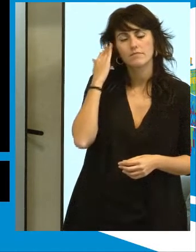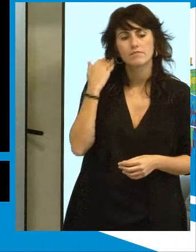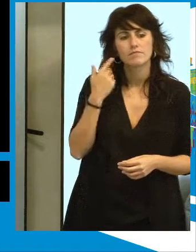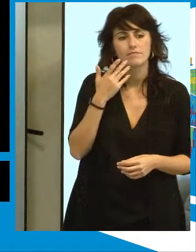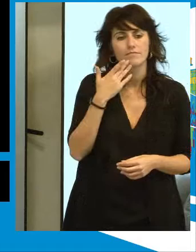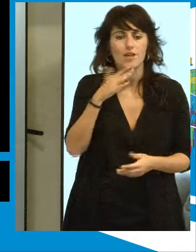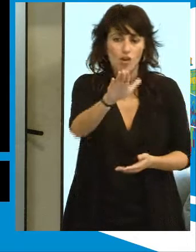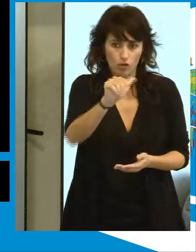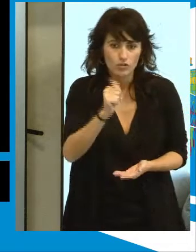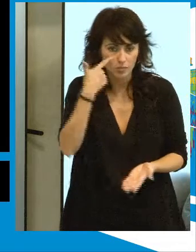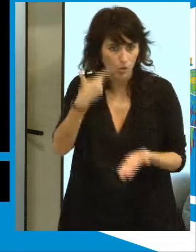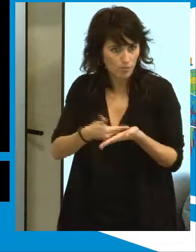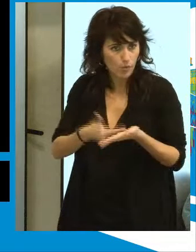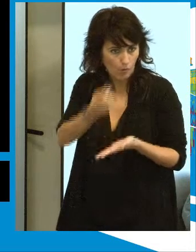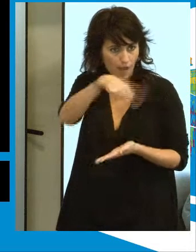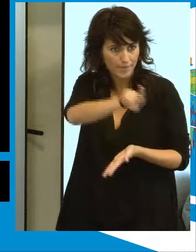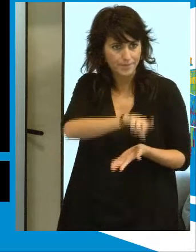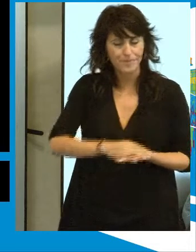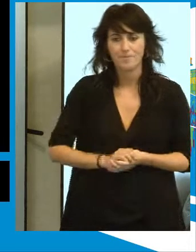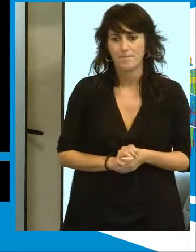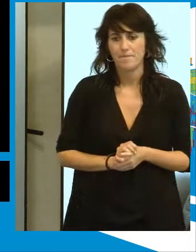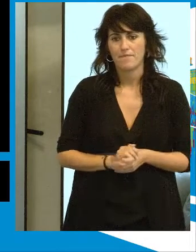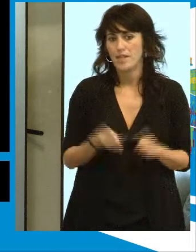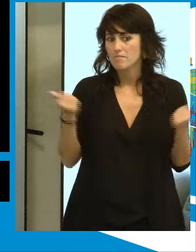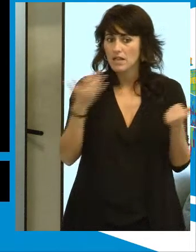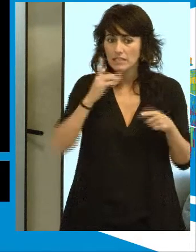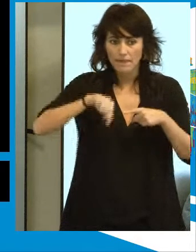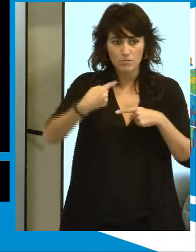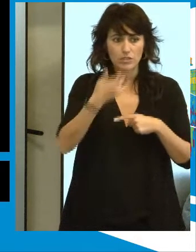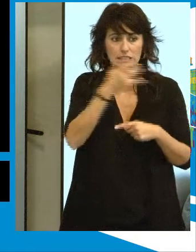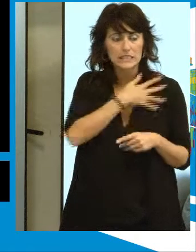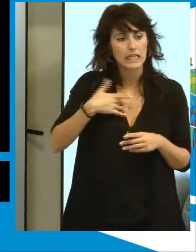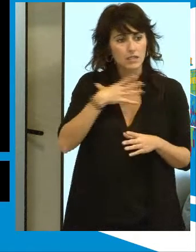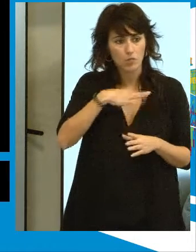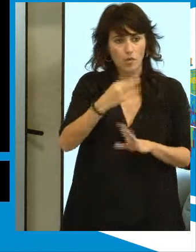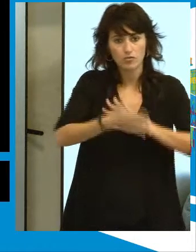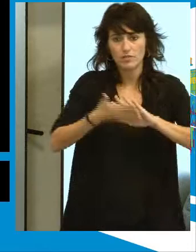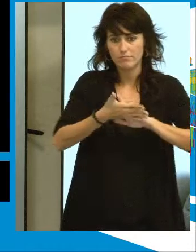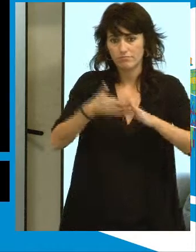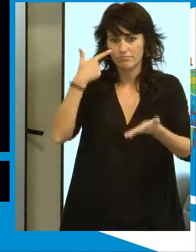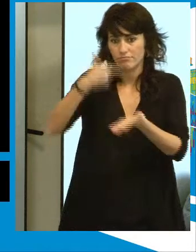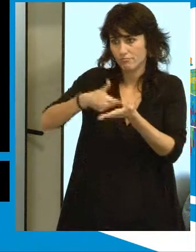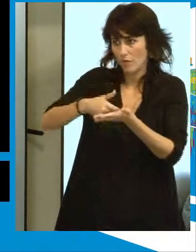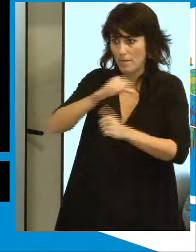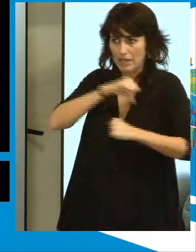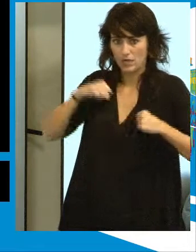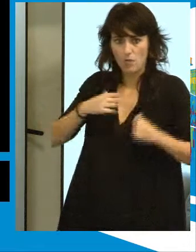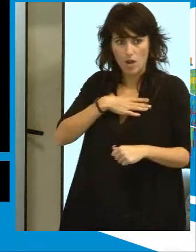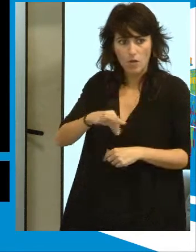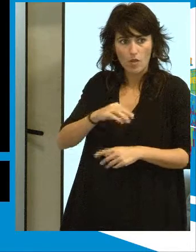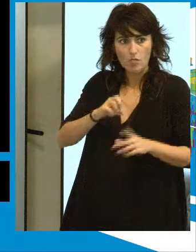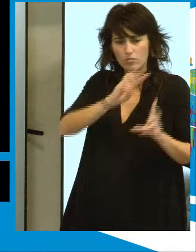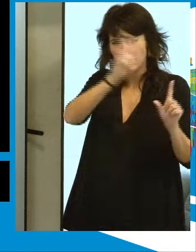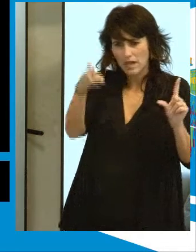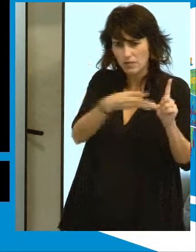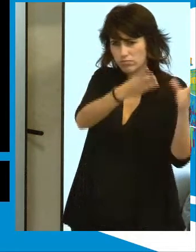Os invito a que lo probéis. Y nada, y luego si queréis podemos hacer alguna demo así particular. Hay un montón de páginas